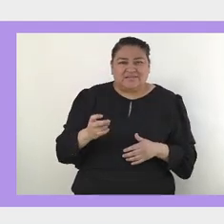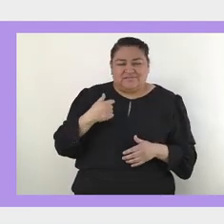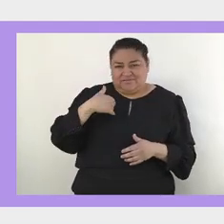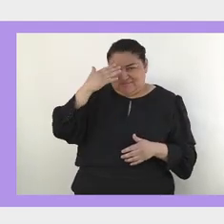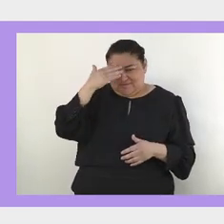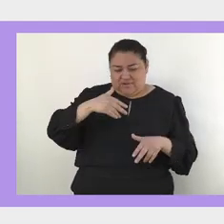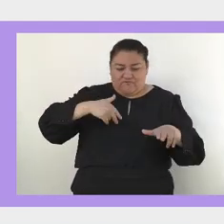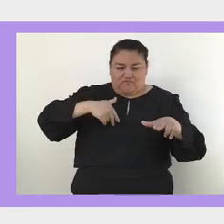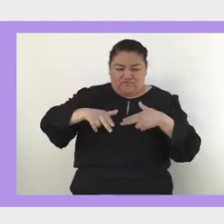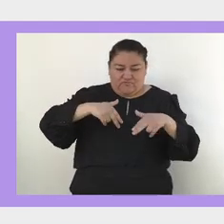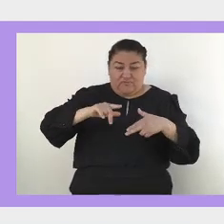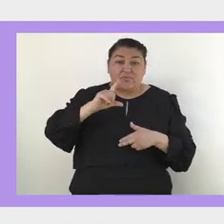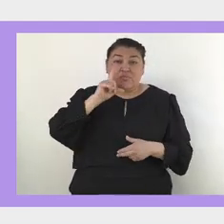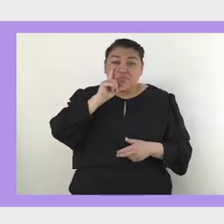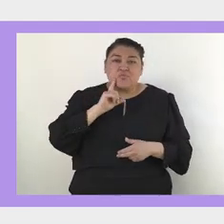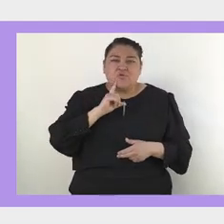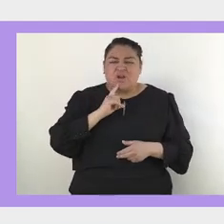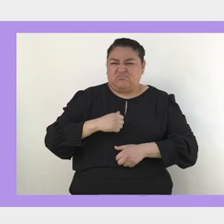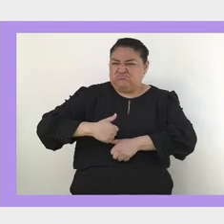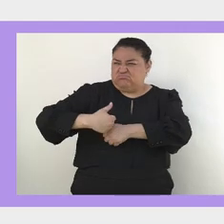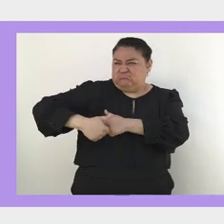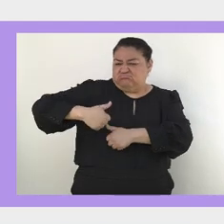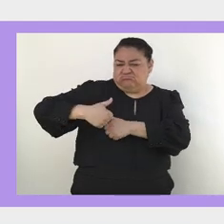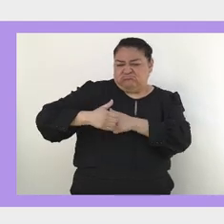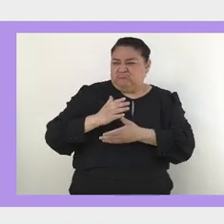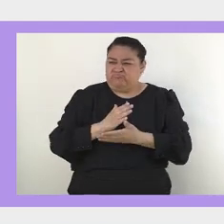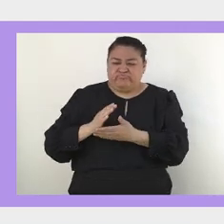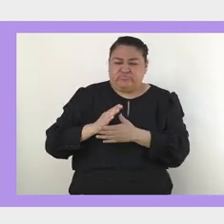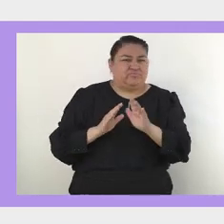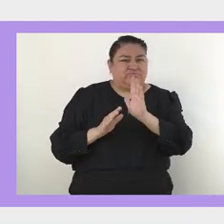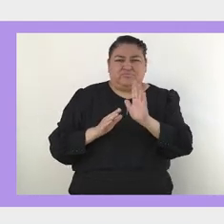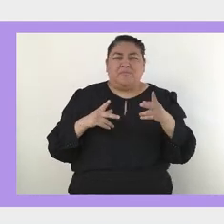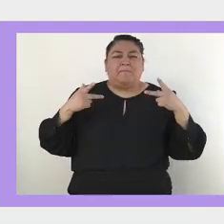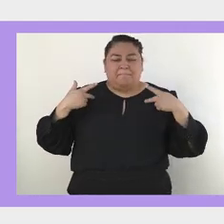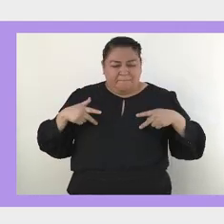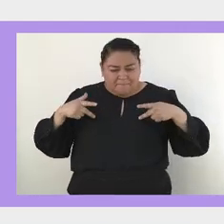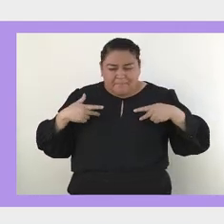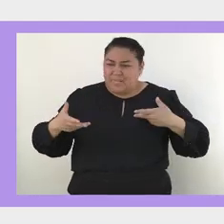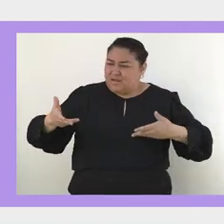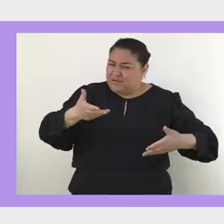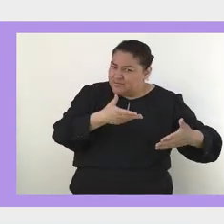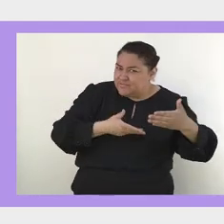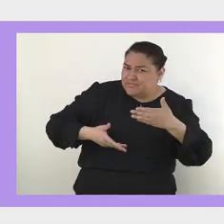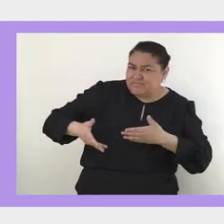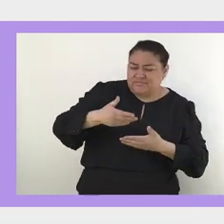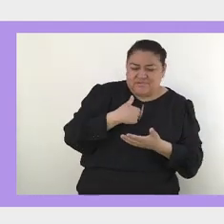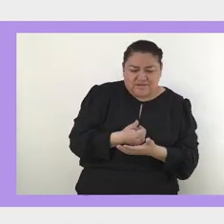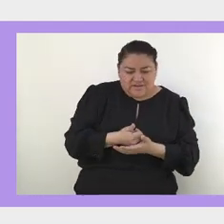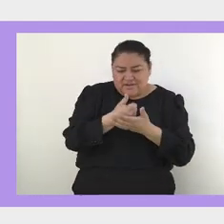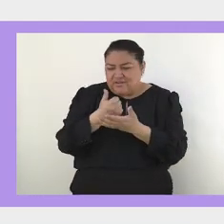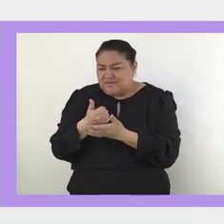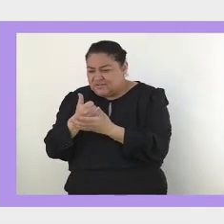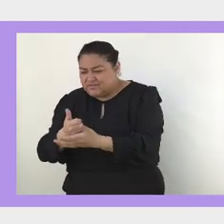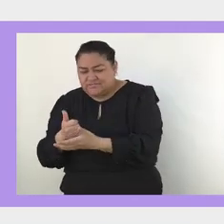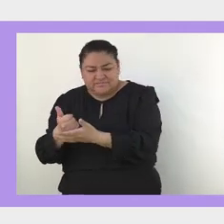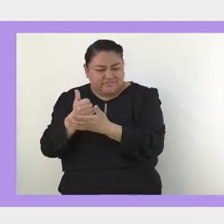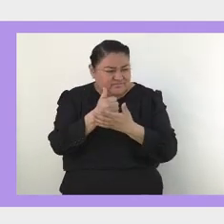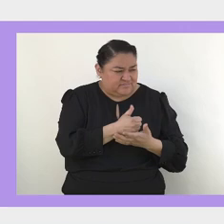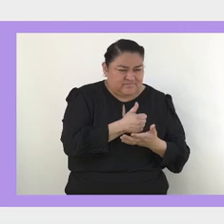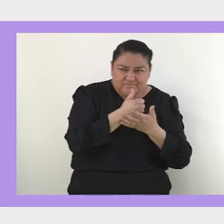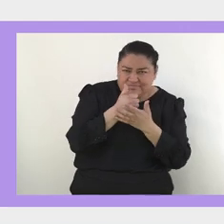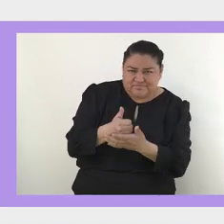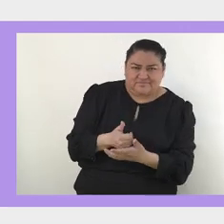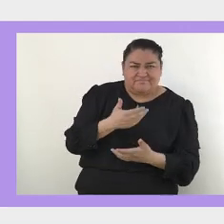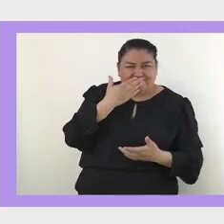femenino no hay competencia sino hay gente que lo va a hacer y tal vez te va a usar a ti como como un ejemplo